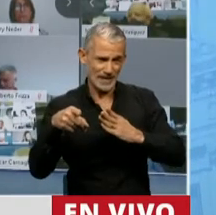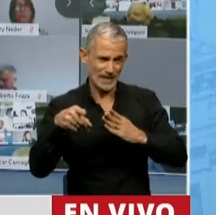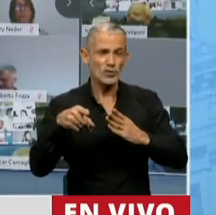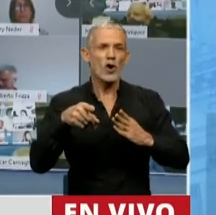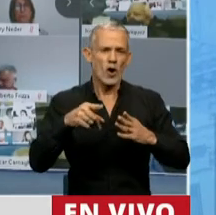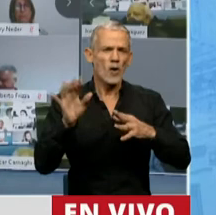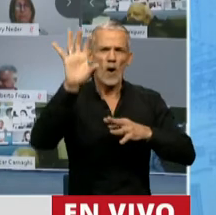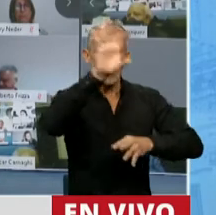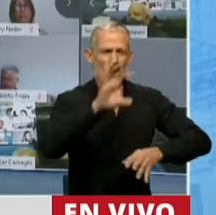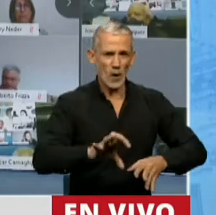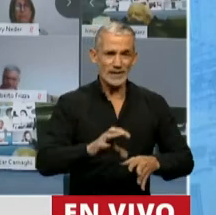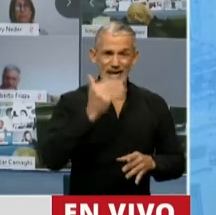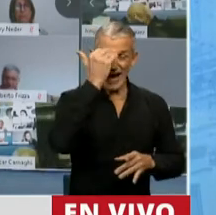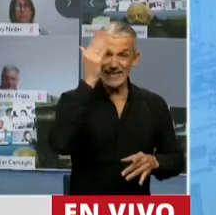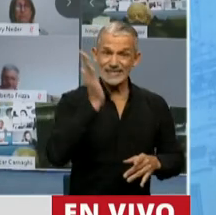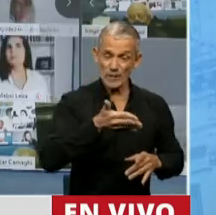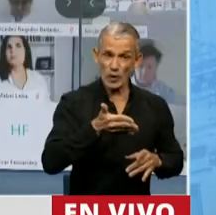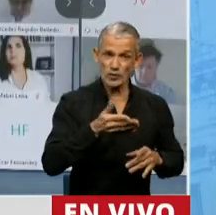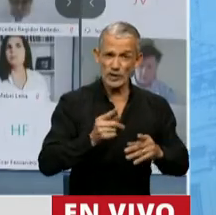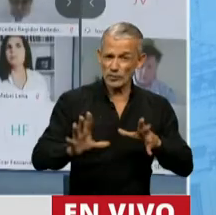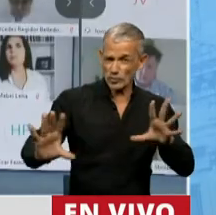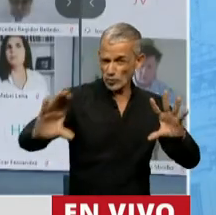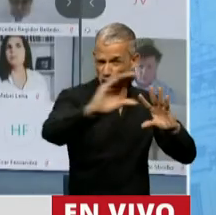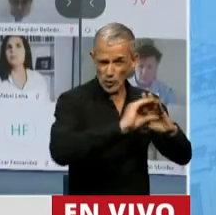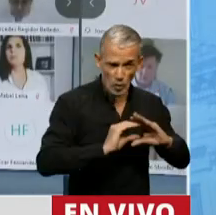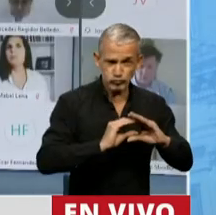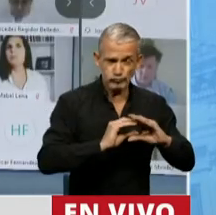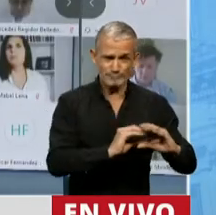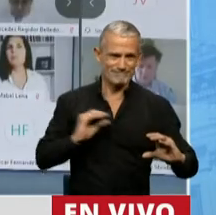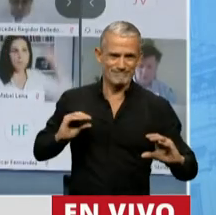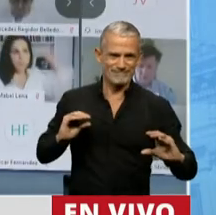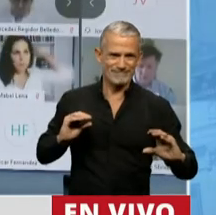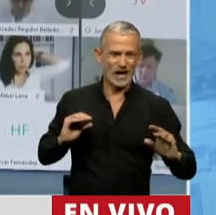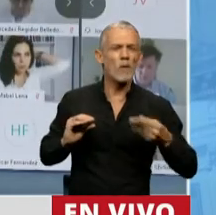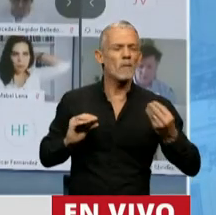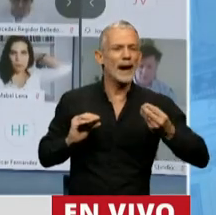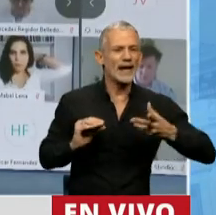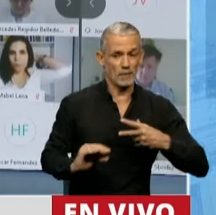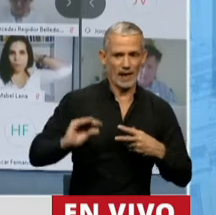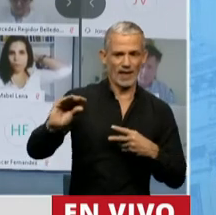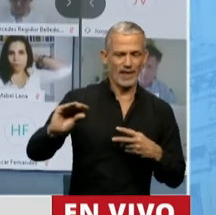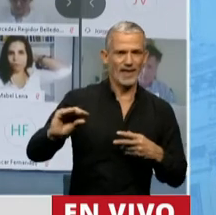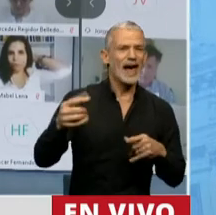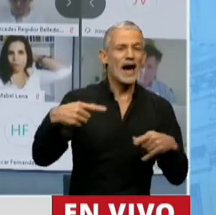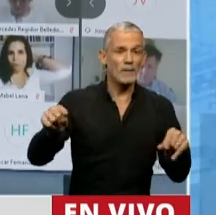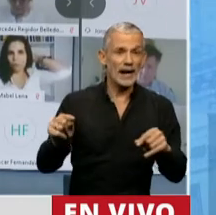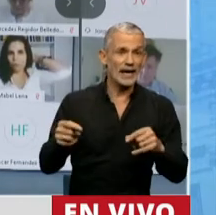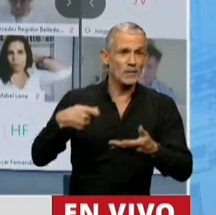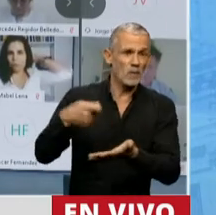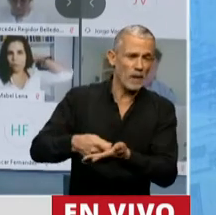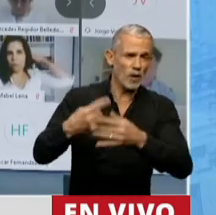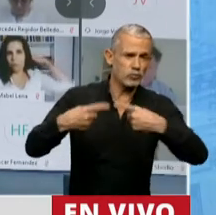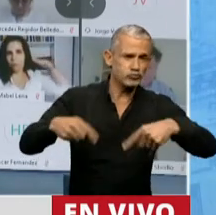las provincias, ese 15% de la masa coparticipable, para destinarla íntegramente al financiamiento